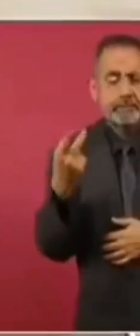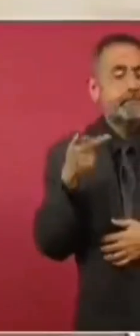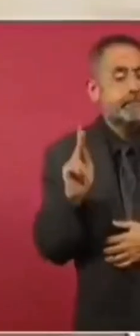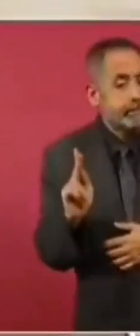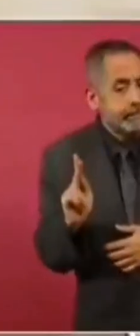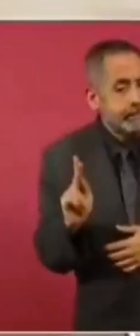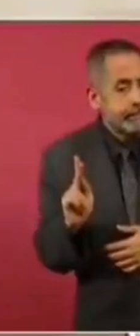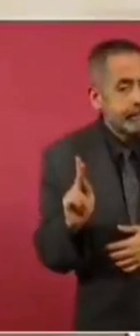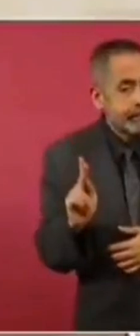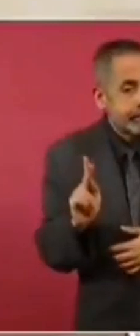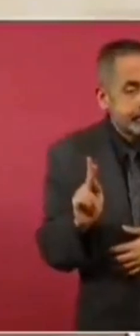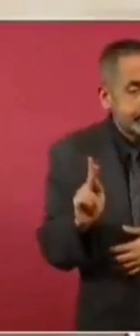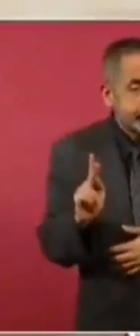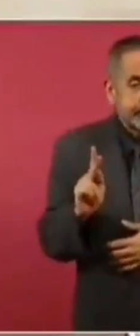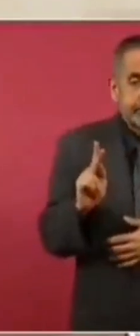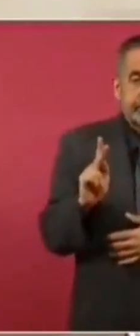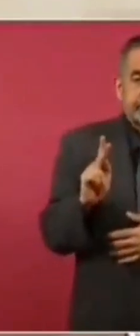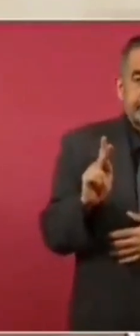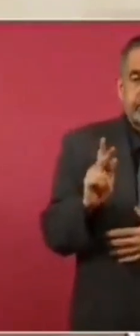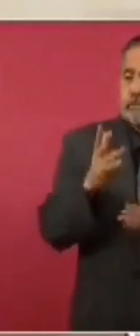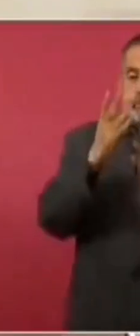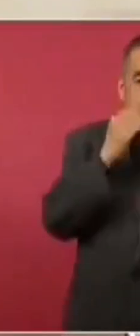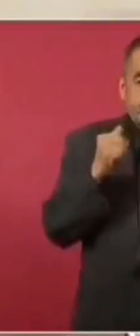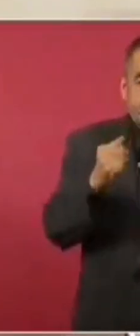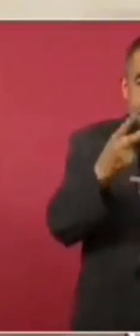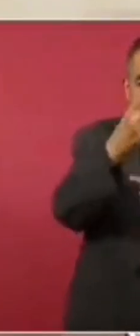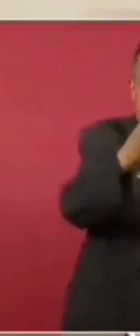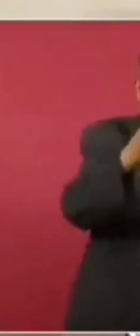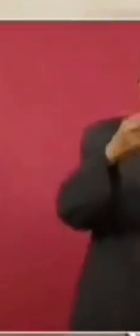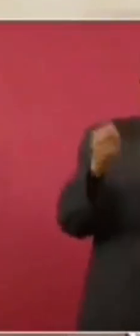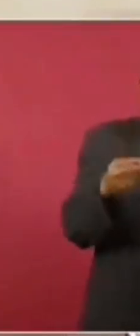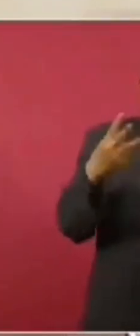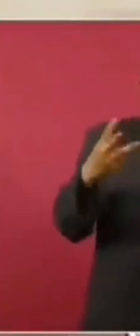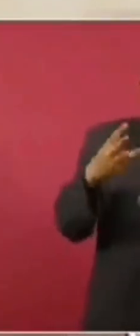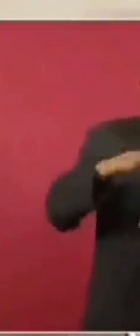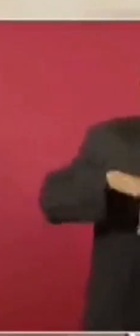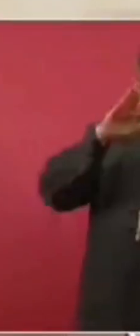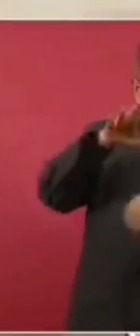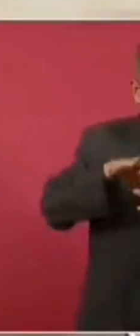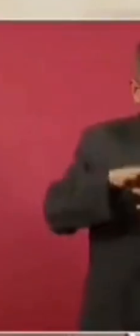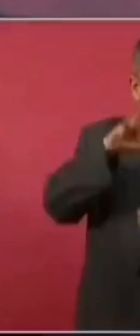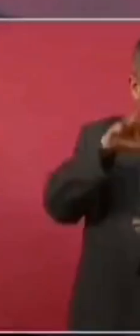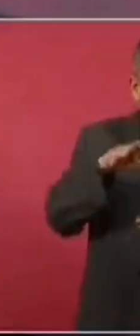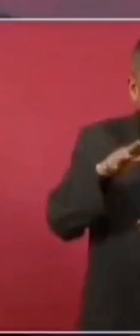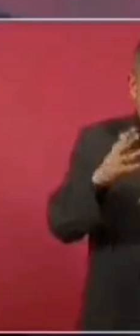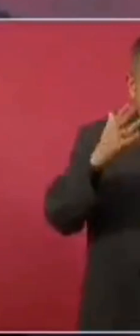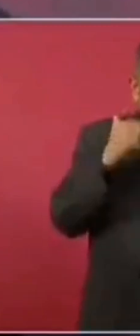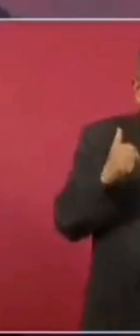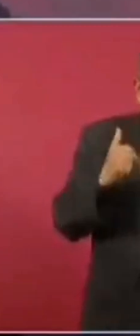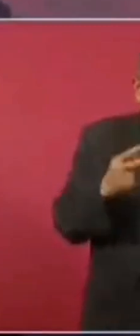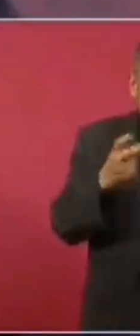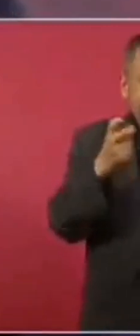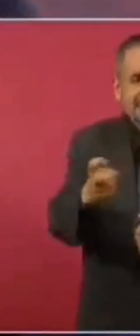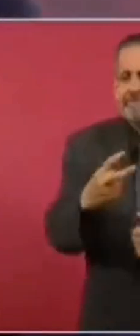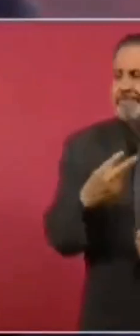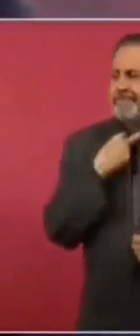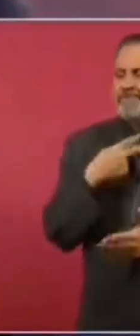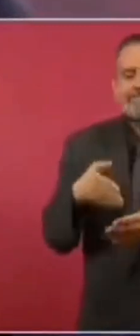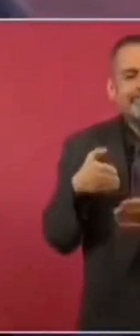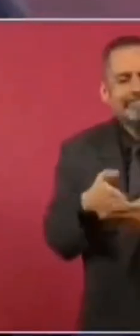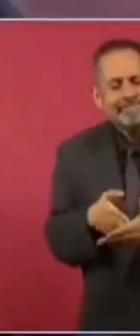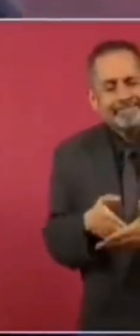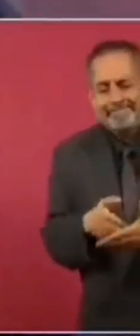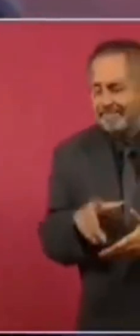pero como no se tiene dos terceras partes en el